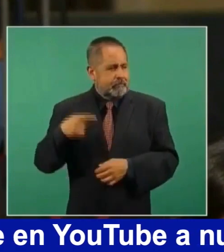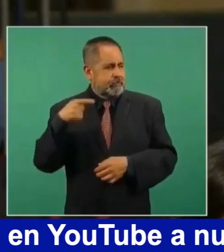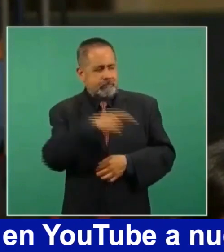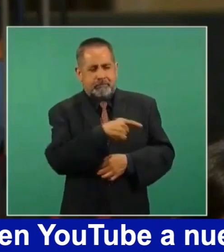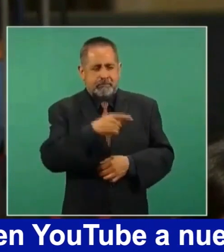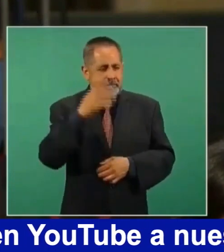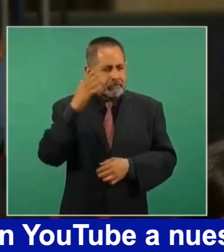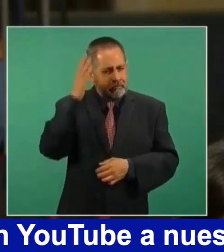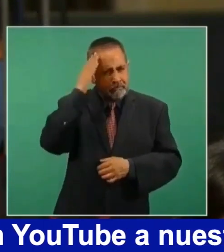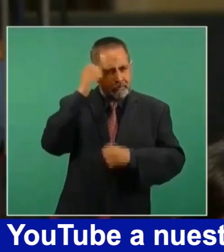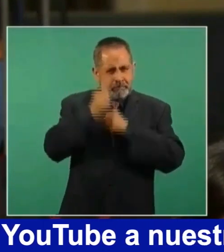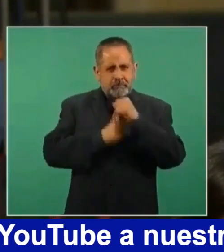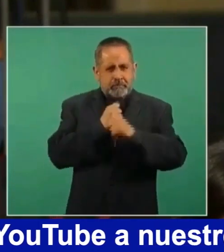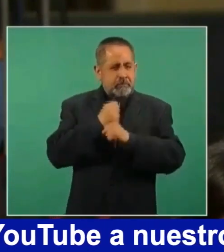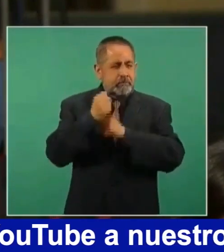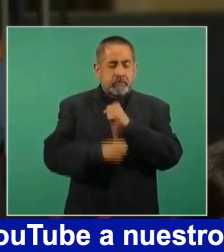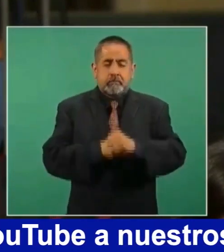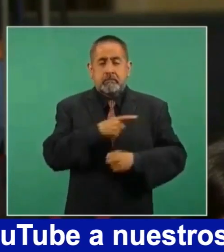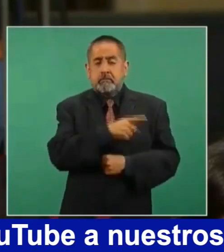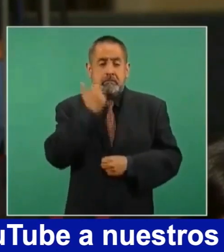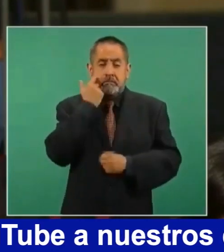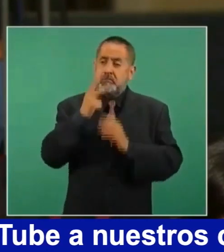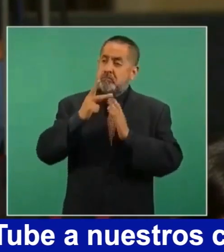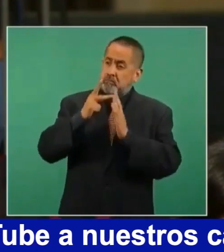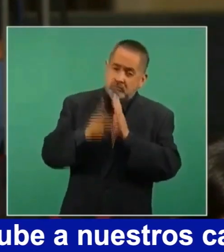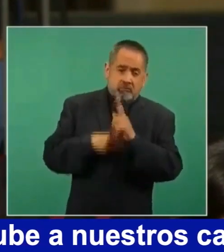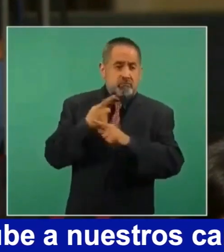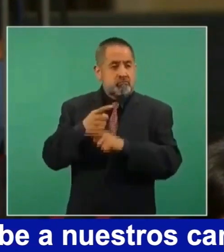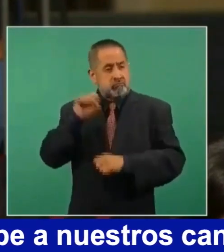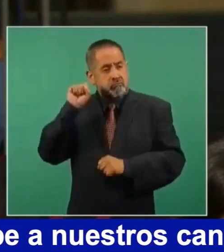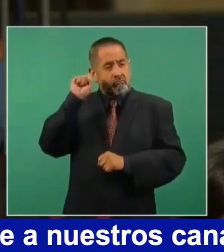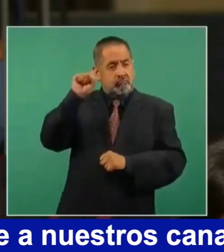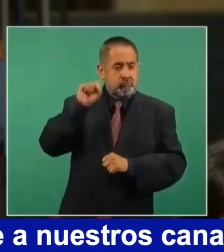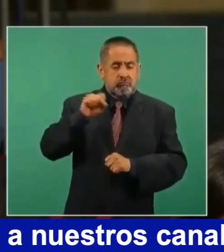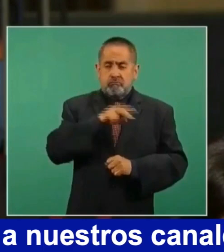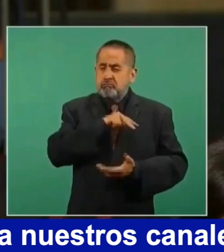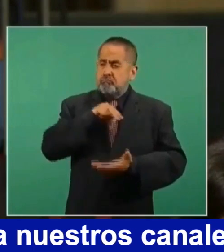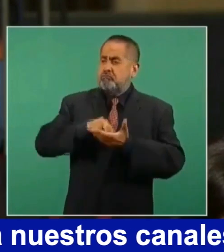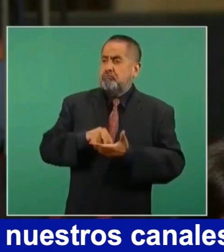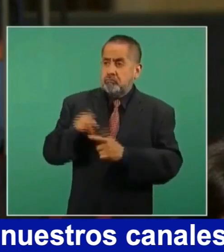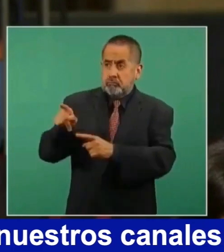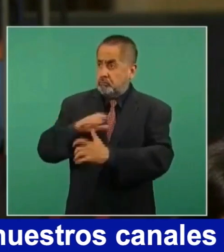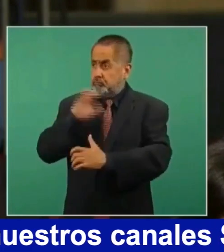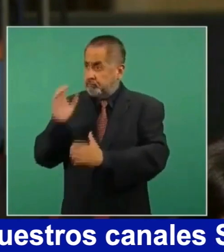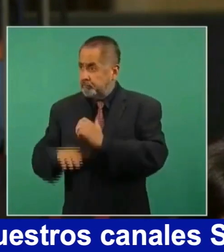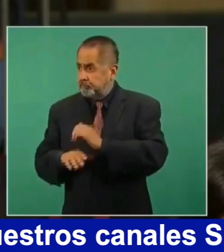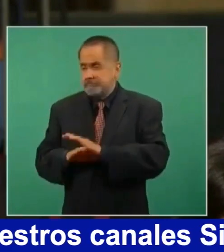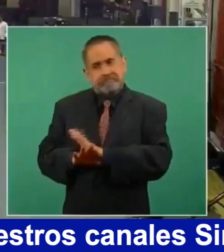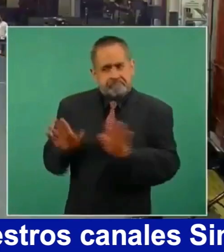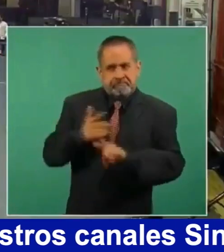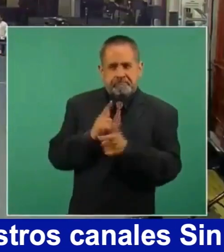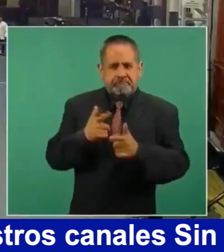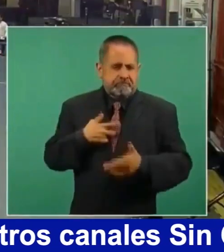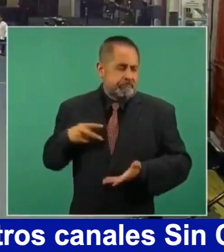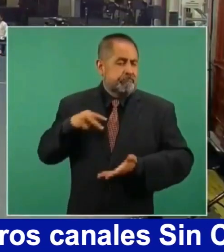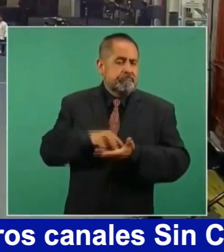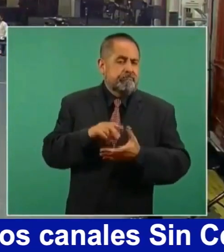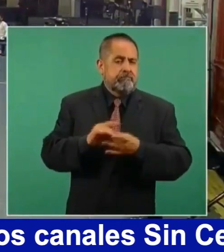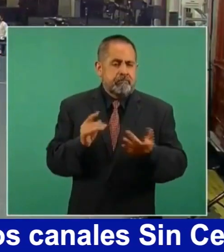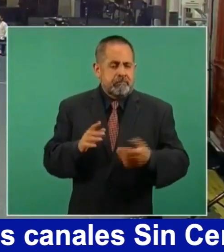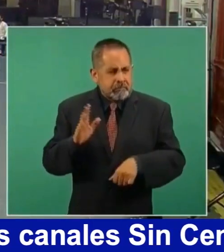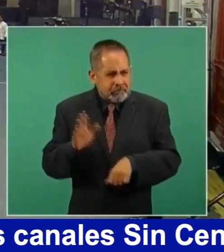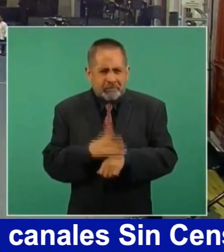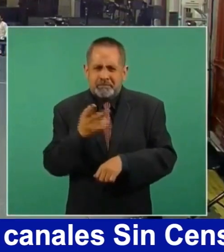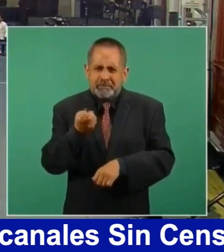octogenario, no dudo que pretenda regresar al sindicato una vez que este gobierno concluya. La pregunta aquí es, ¿por qué